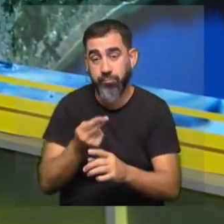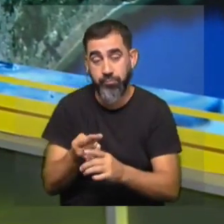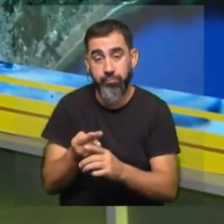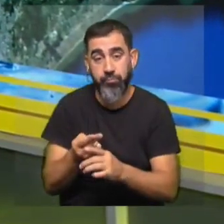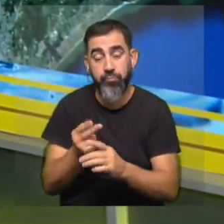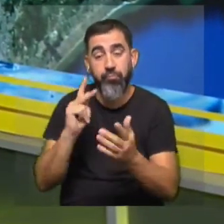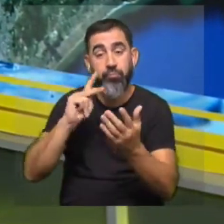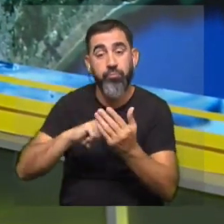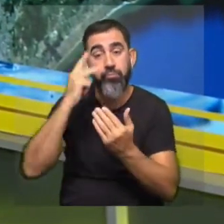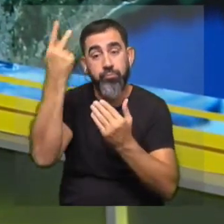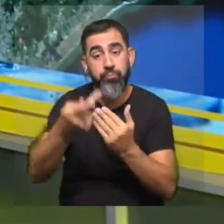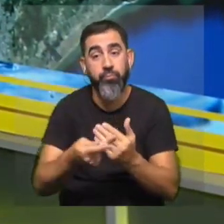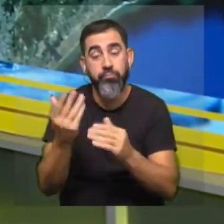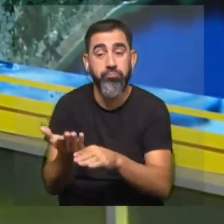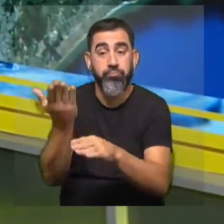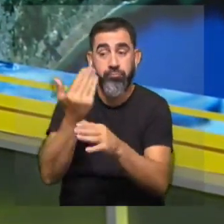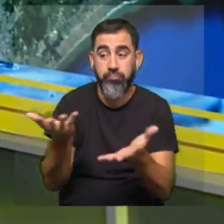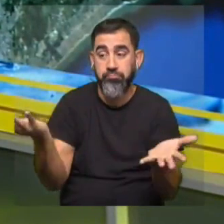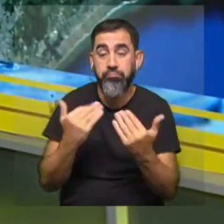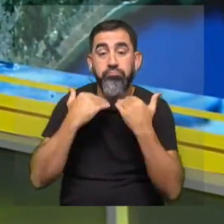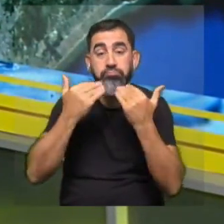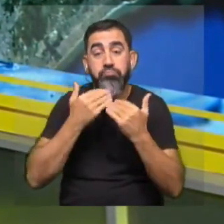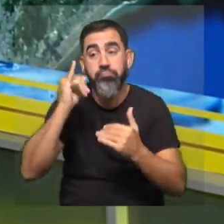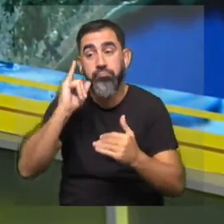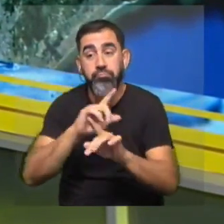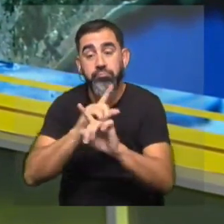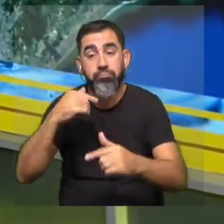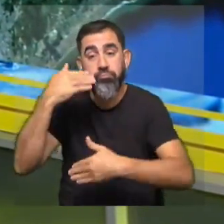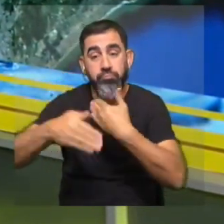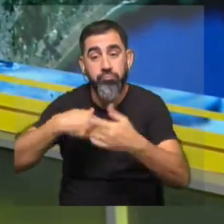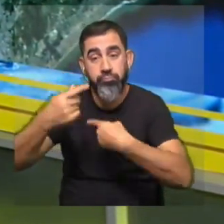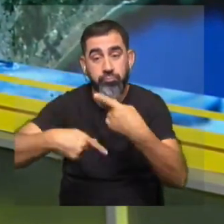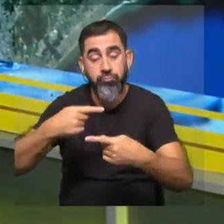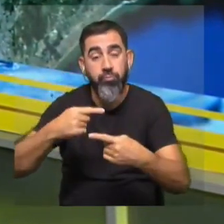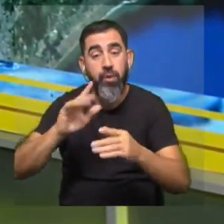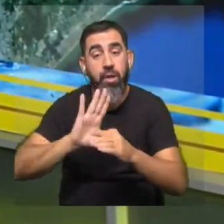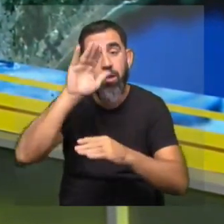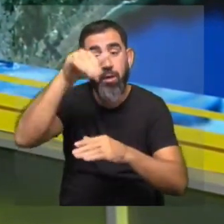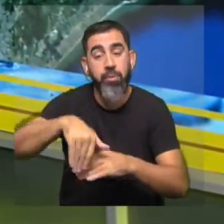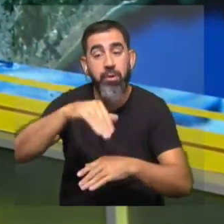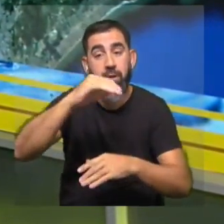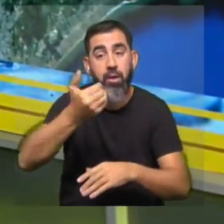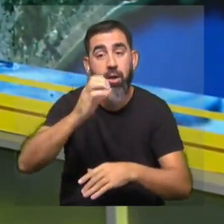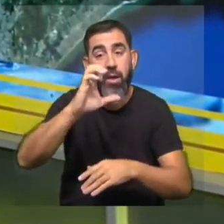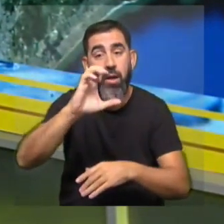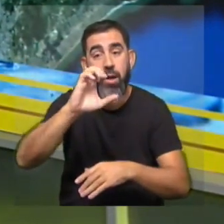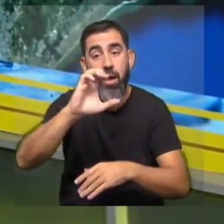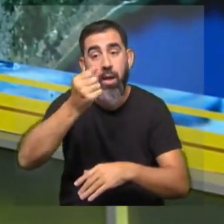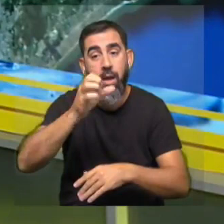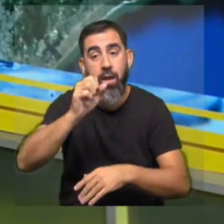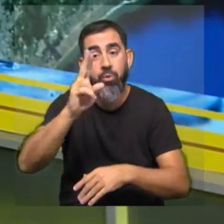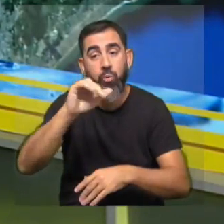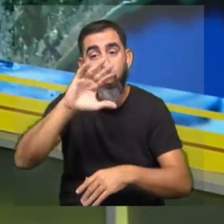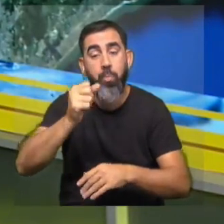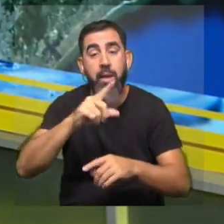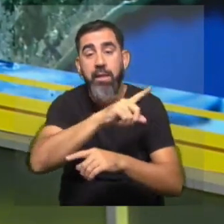el proyecto, y digo fue porque hoy no se sabe si hay intención de continuarlo, de una represa en Casupá que iba a sumar más de 100 millones